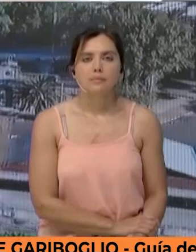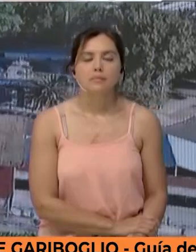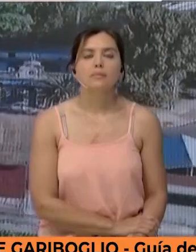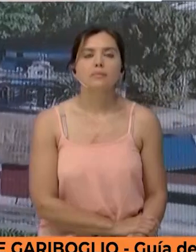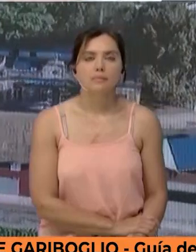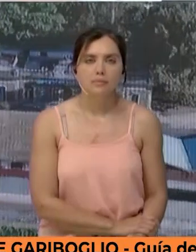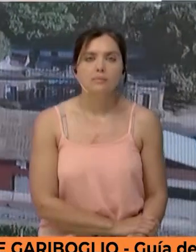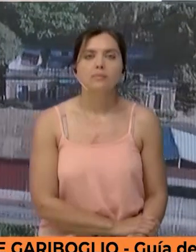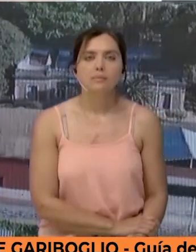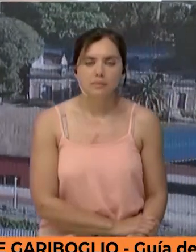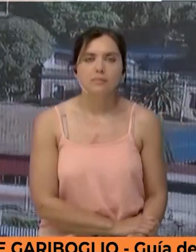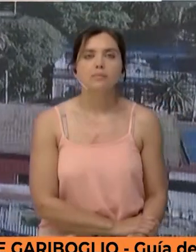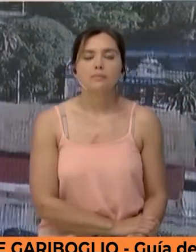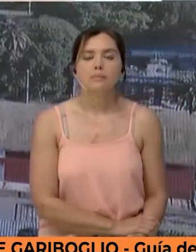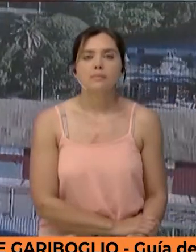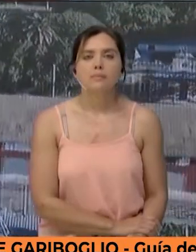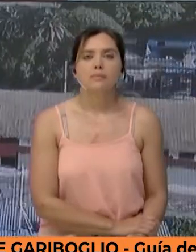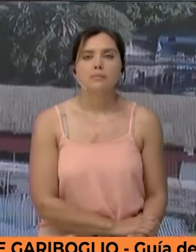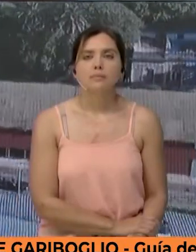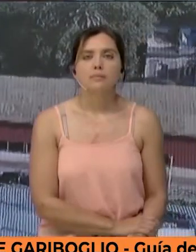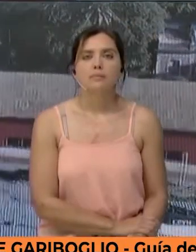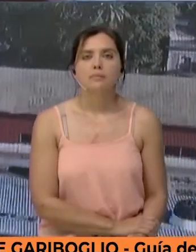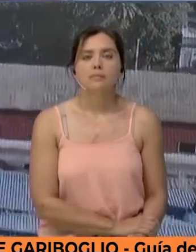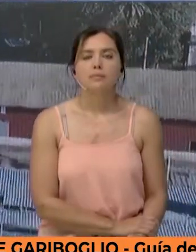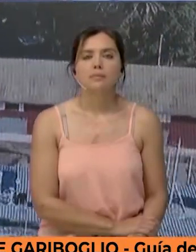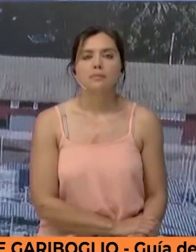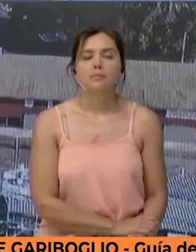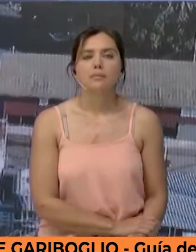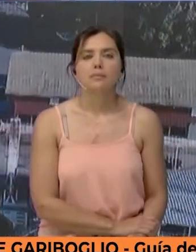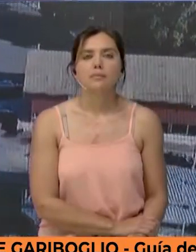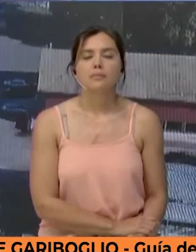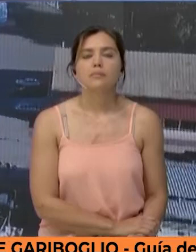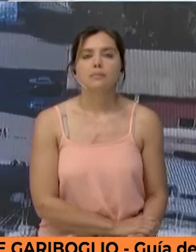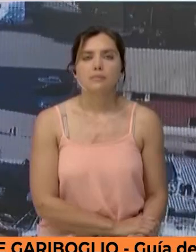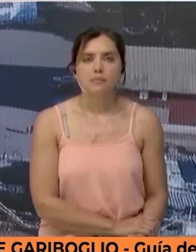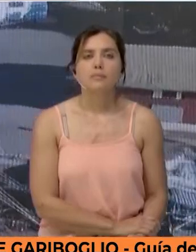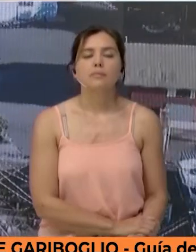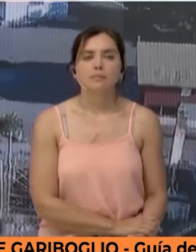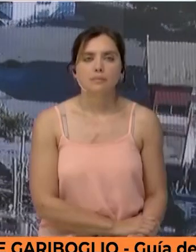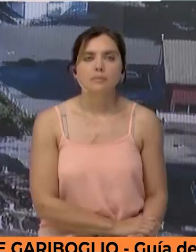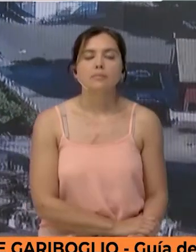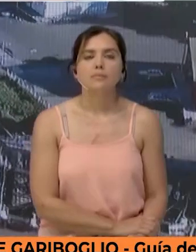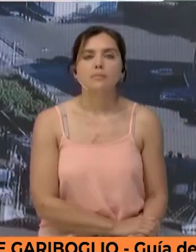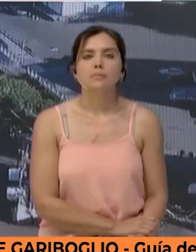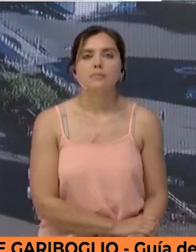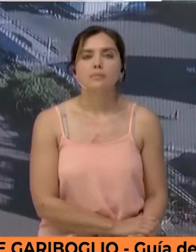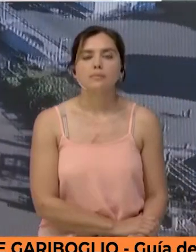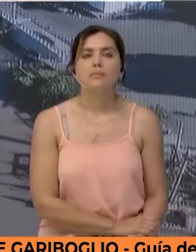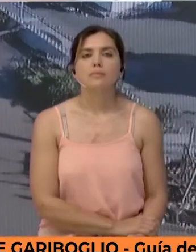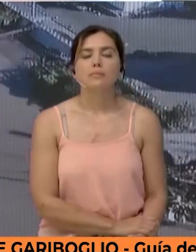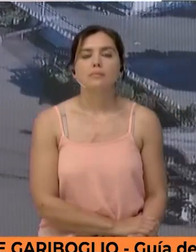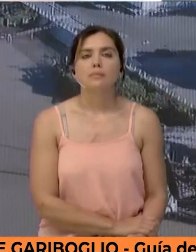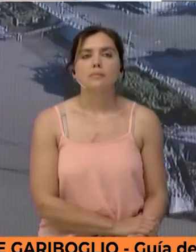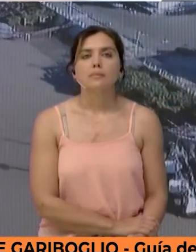garzas blancas, garzas brujas, las garzas moras, los patitos, pero también habita habitantes mamíferos como los carpinchos, los